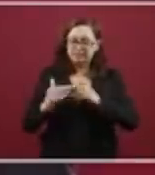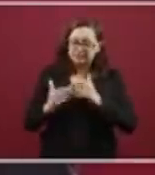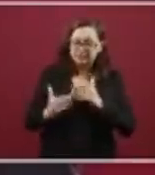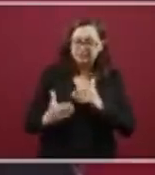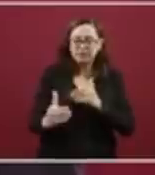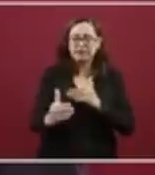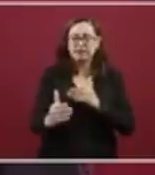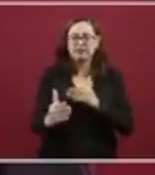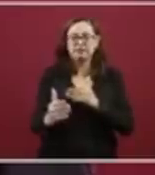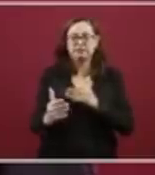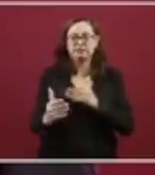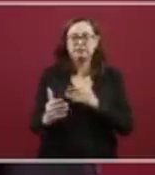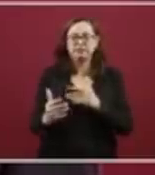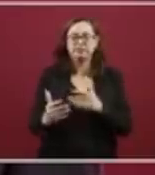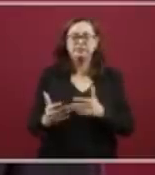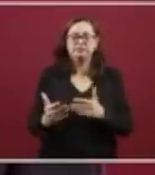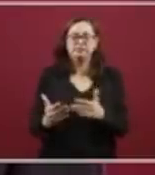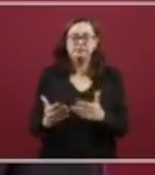iniciar